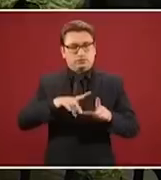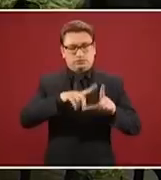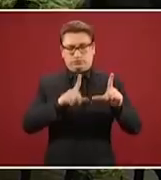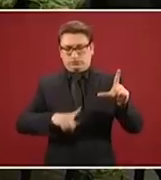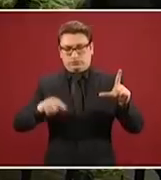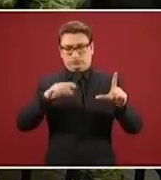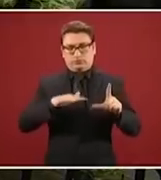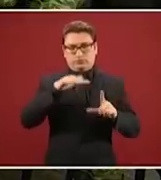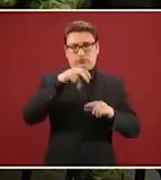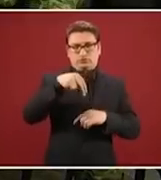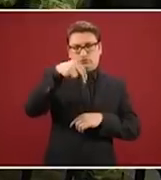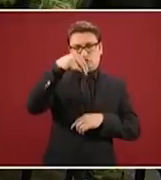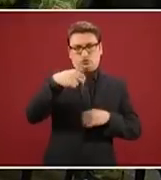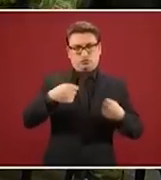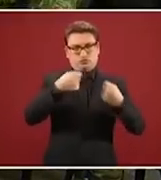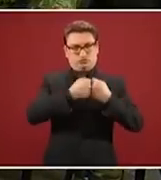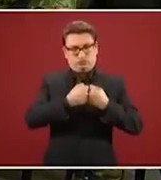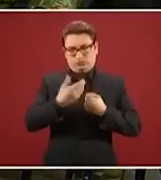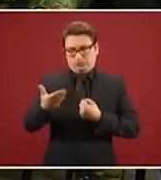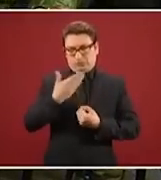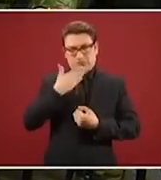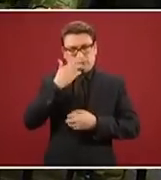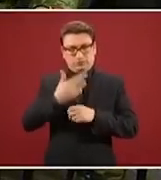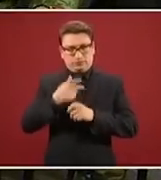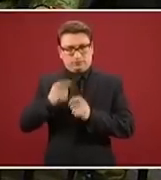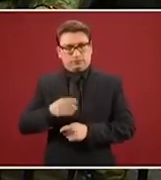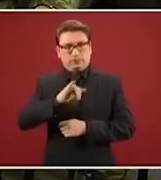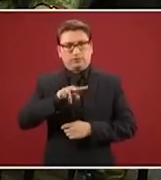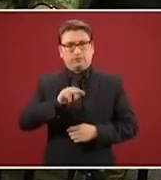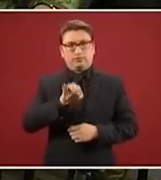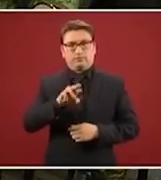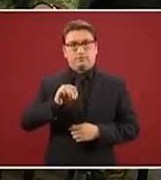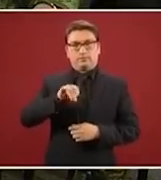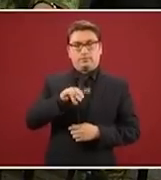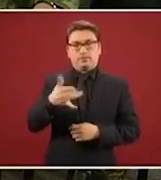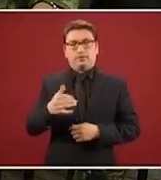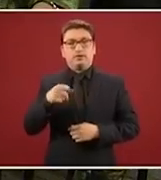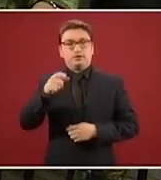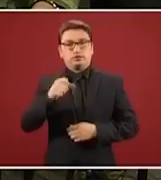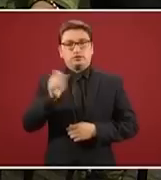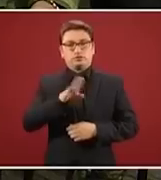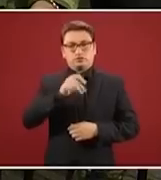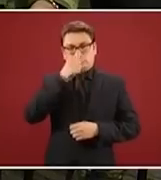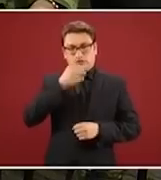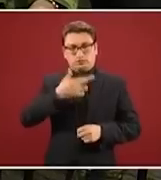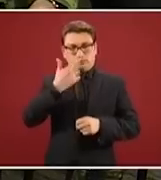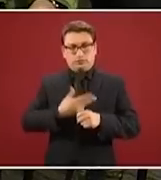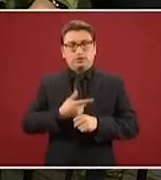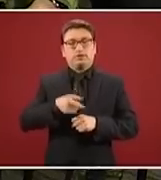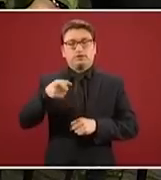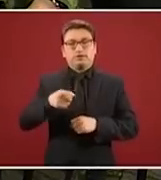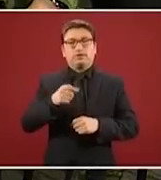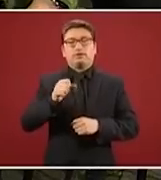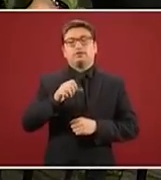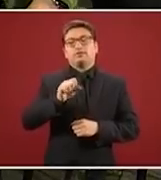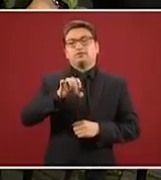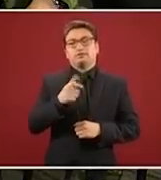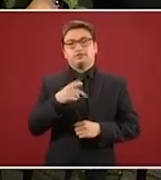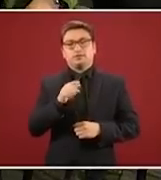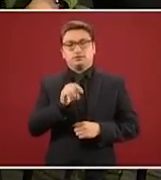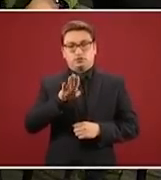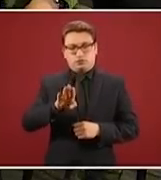gracias general por acompañarnos javier may que está subsecretario seguridad es bienestar responsable de sembrando